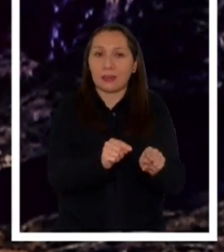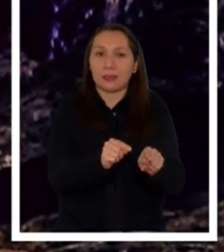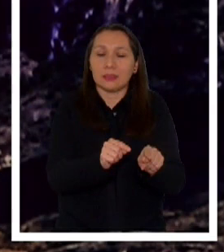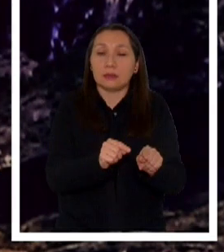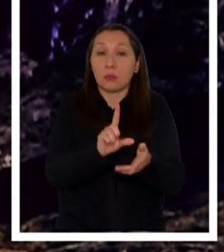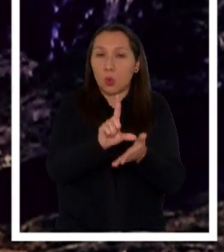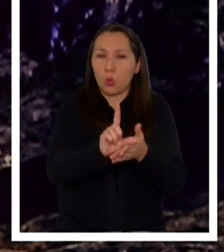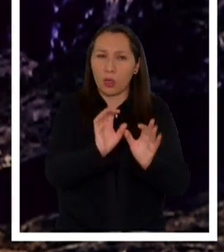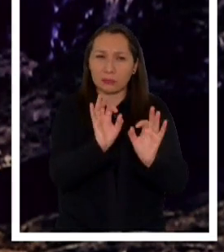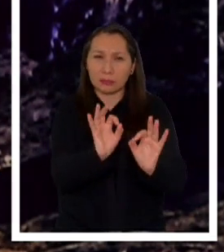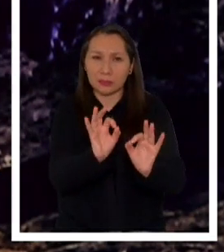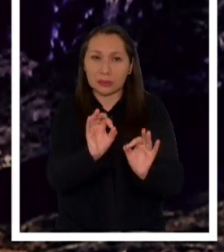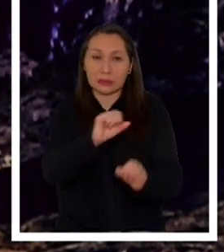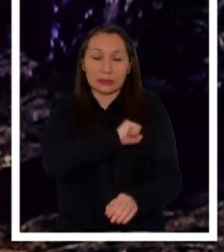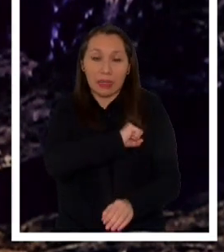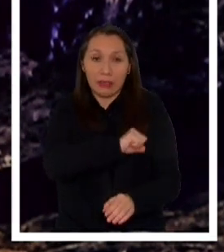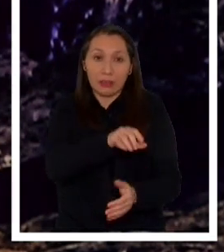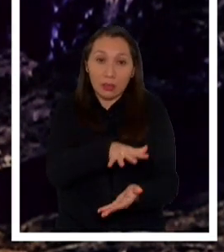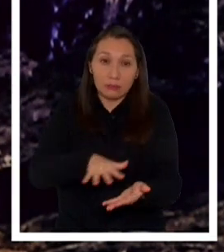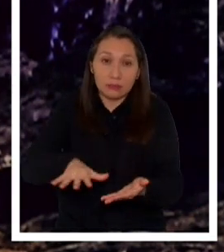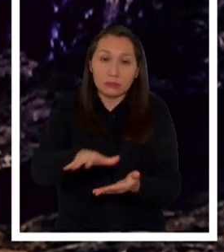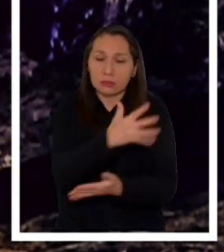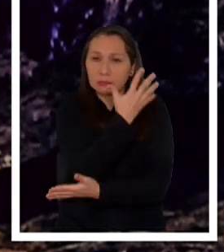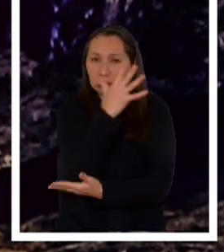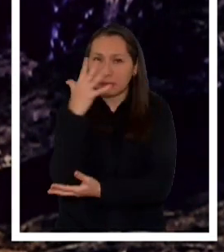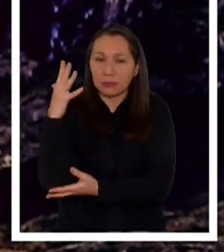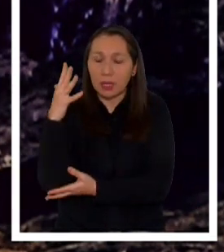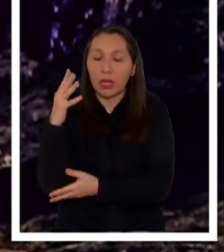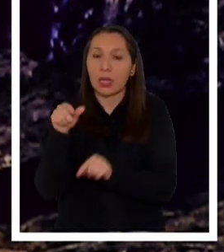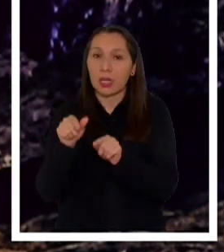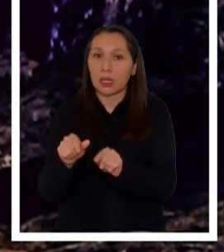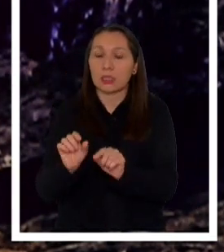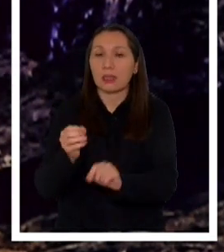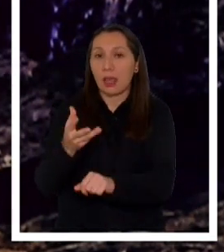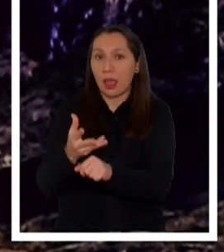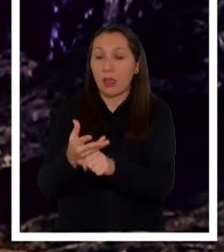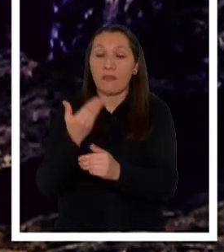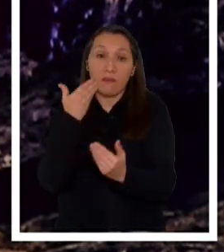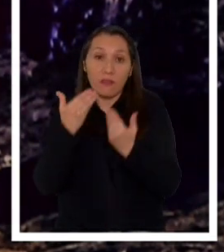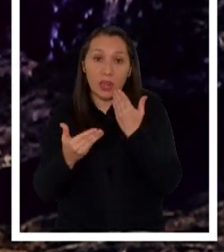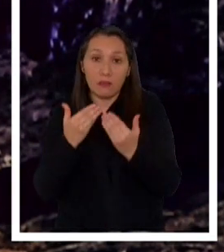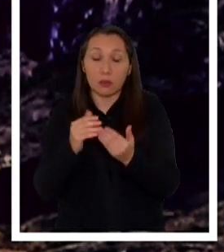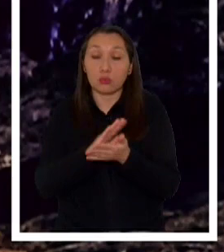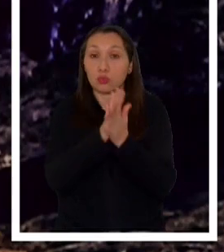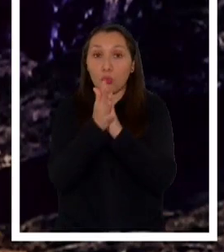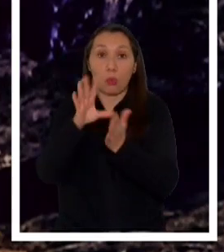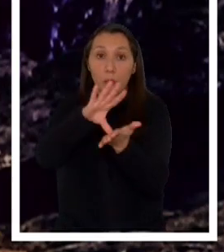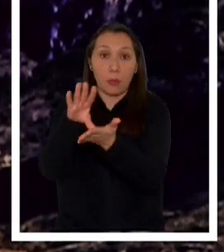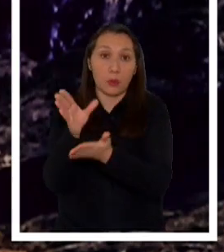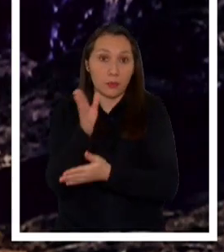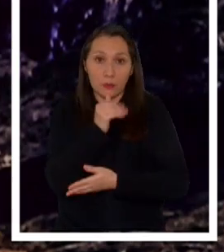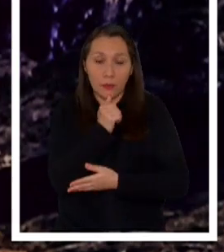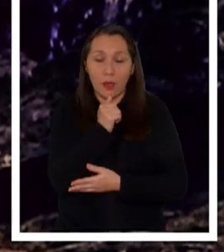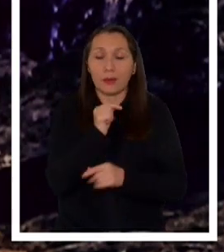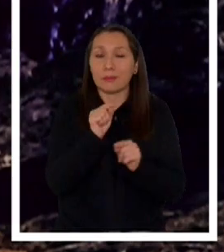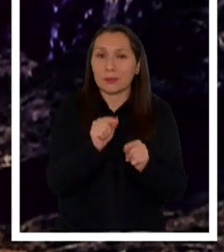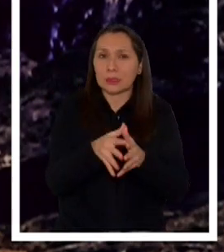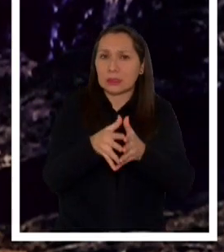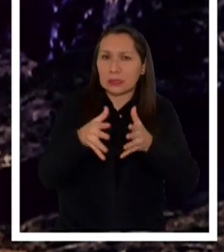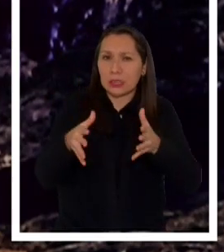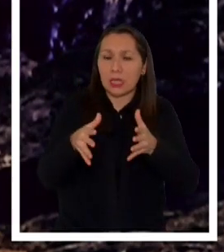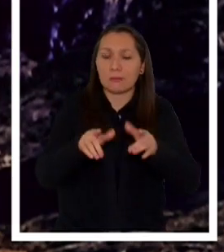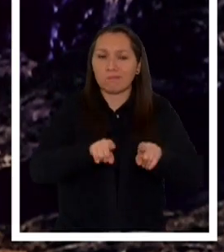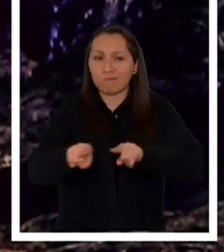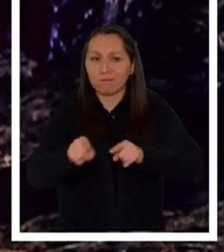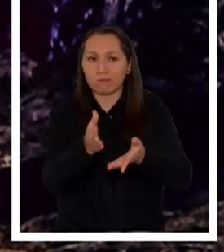un lugar neurálgico de Santiago un gran parque que es un gran beneficio que no todos los países lo tienen Entonces estamos trabajando